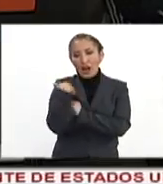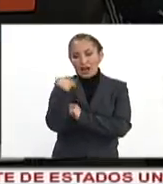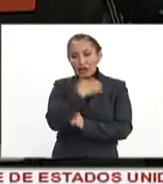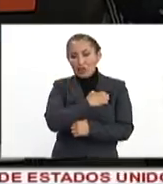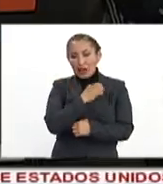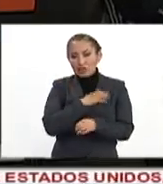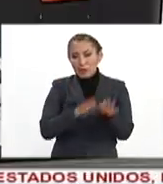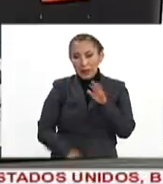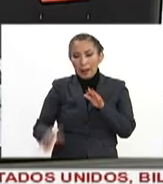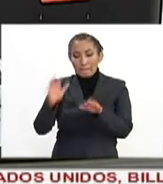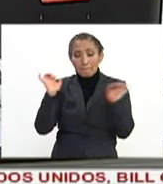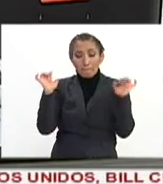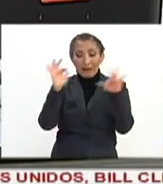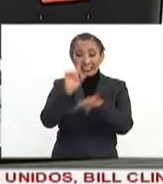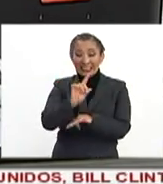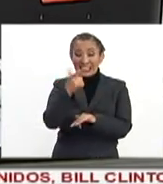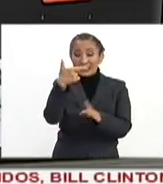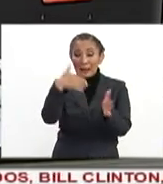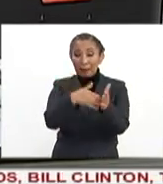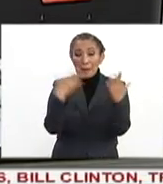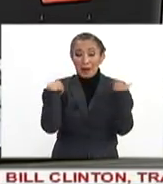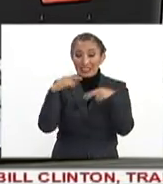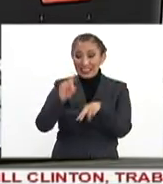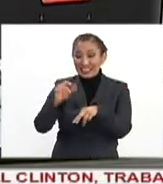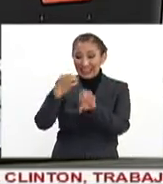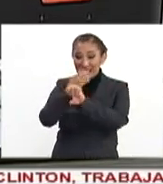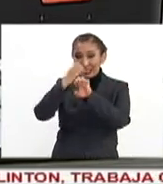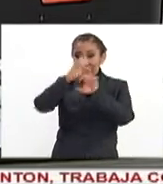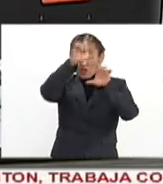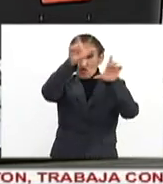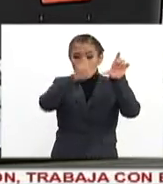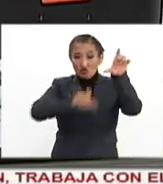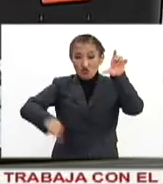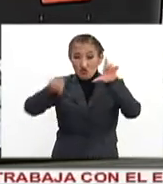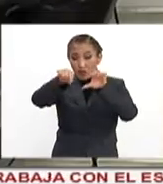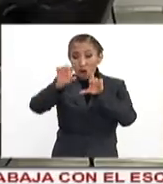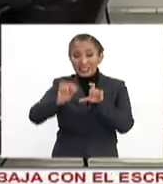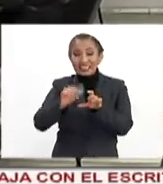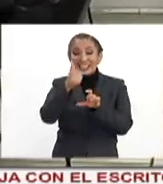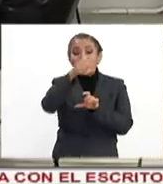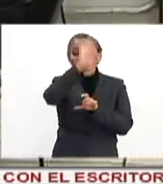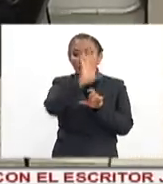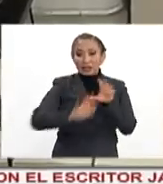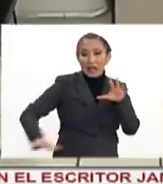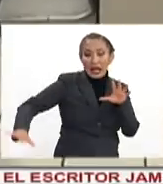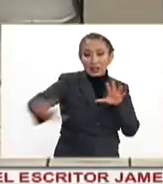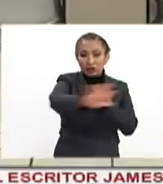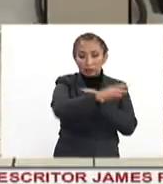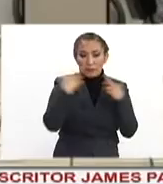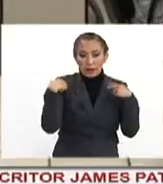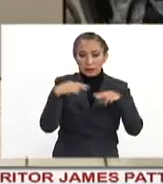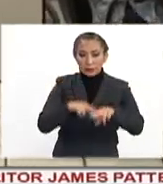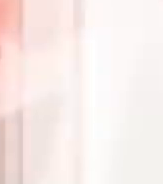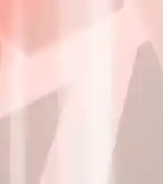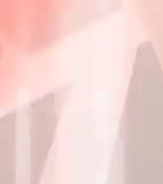educación básica. Participaron casi 37,000 docentes de 30 estados, es decir, 86% de los